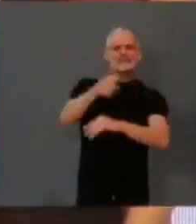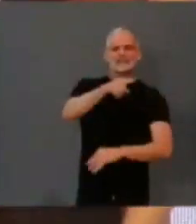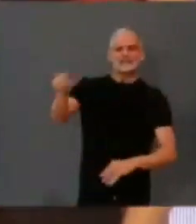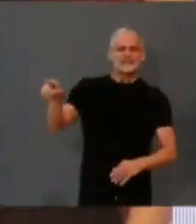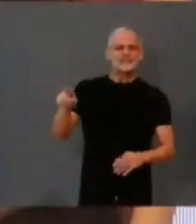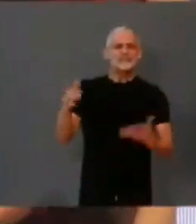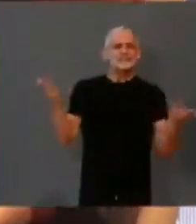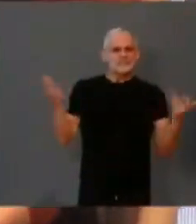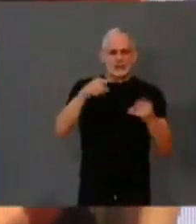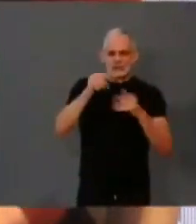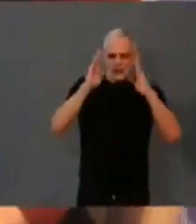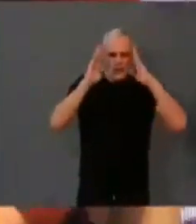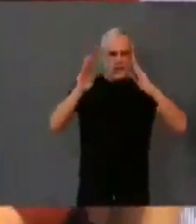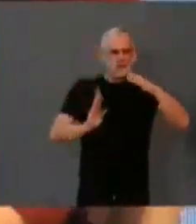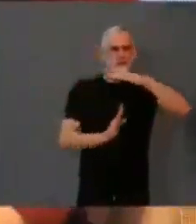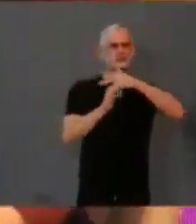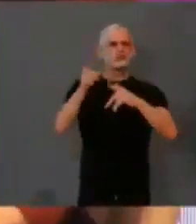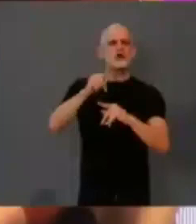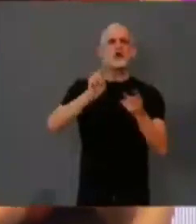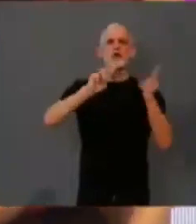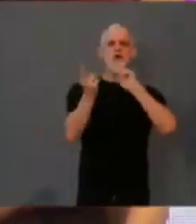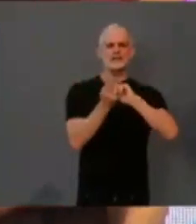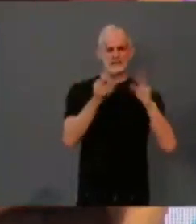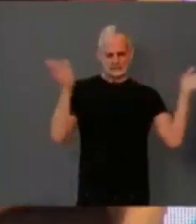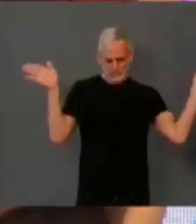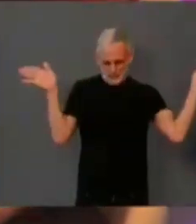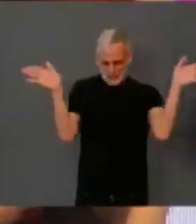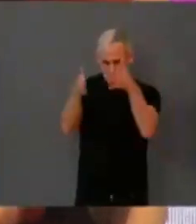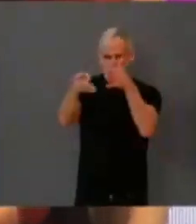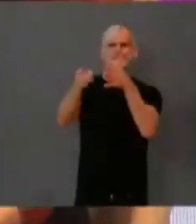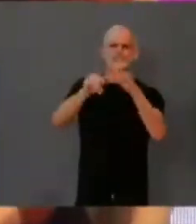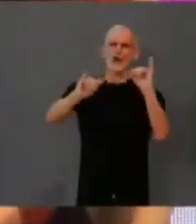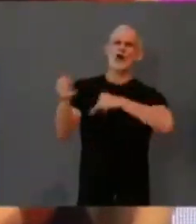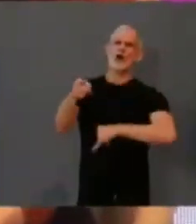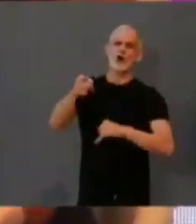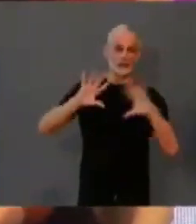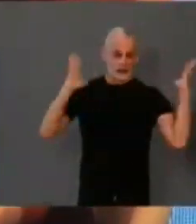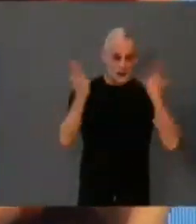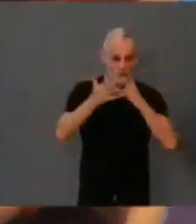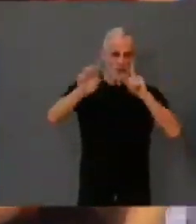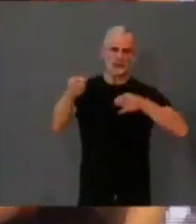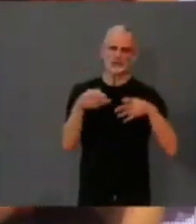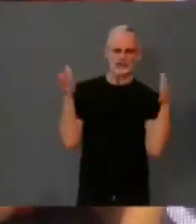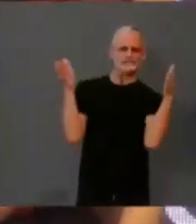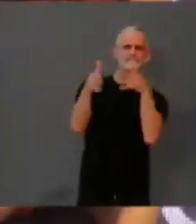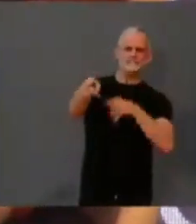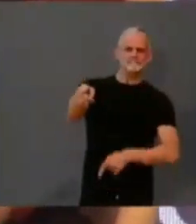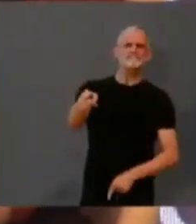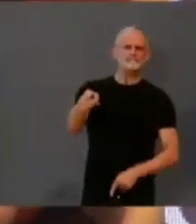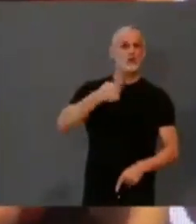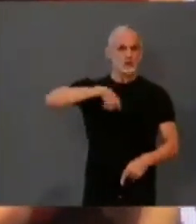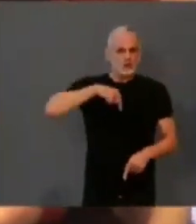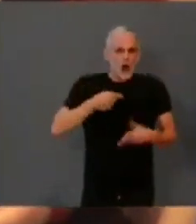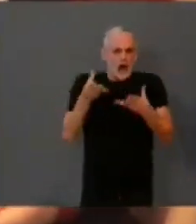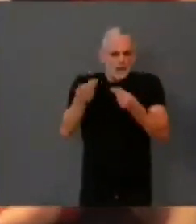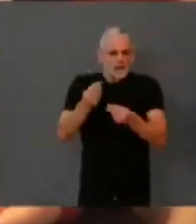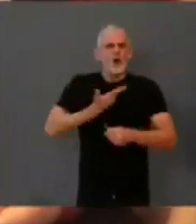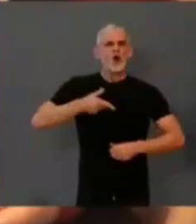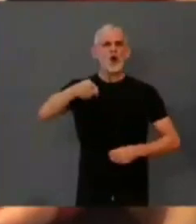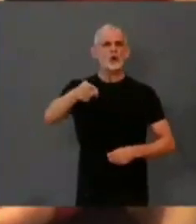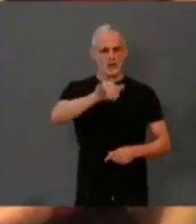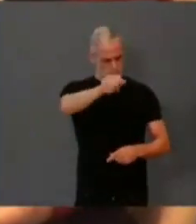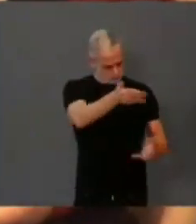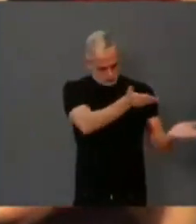al centro de la cooperación de unicef en Argentina así como en el mundo apoyamos a los gobiernos para